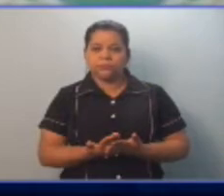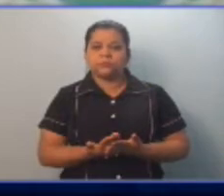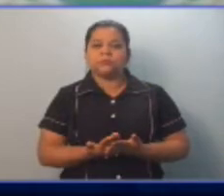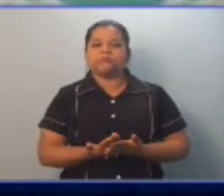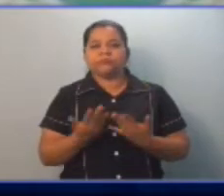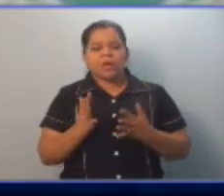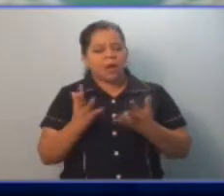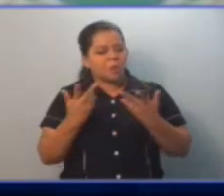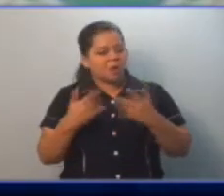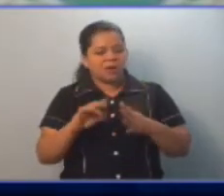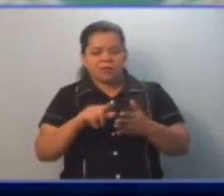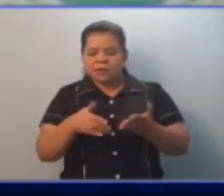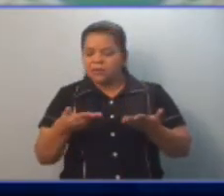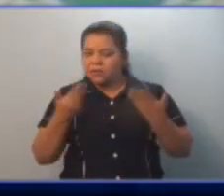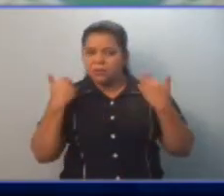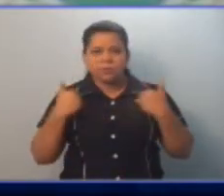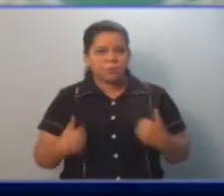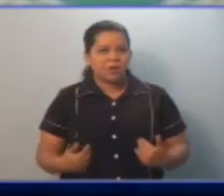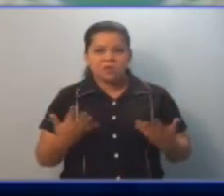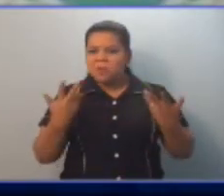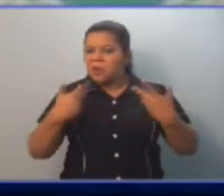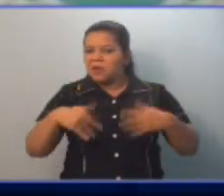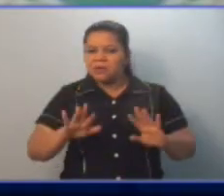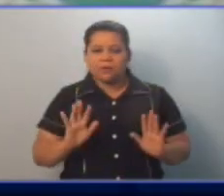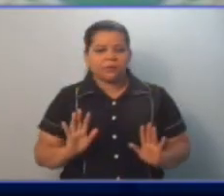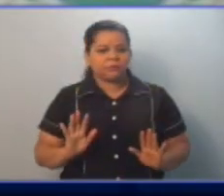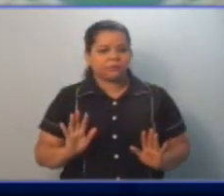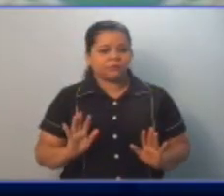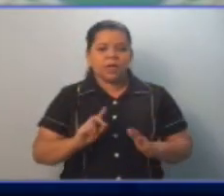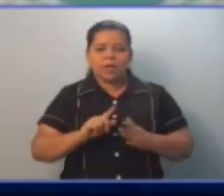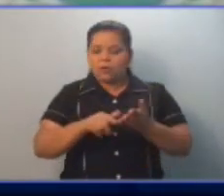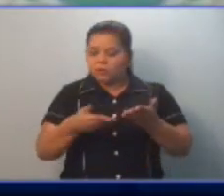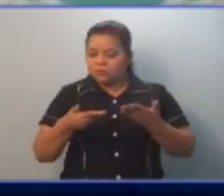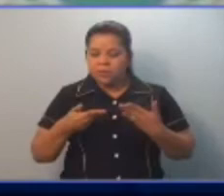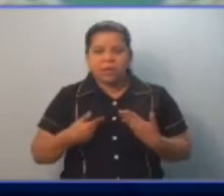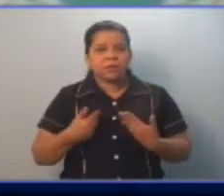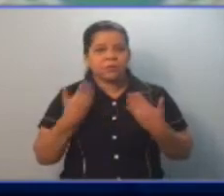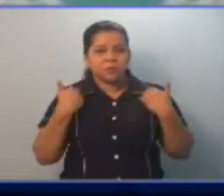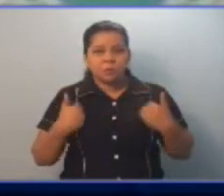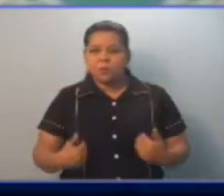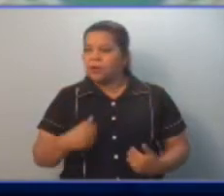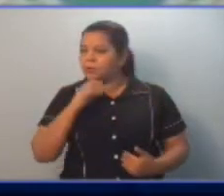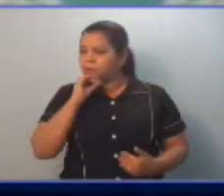a cualquier derecho humano. Los derechos humanos tienen la característica de